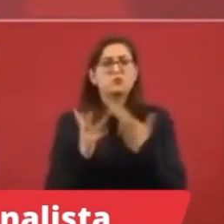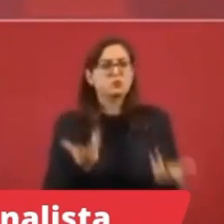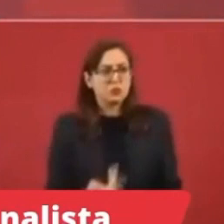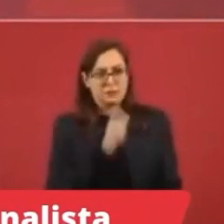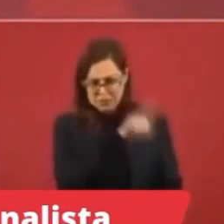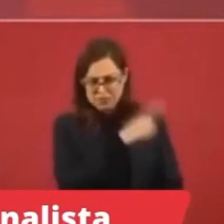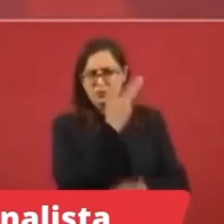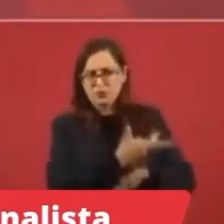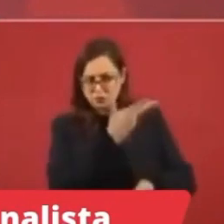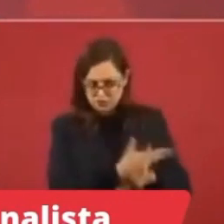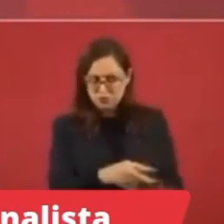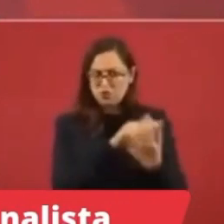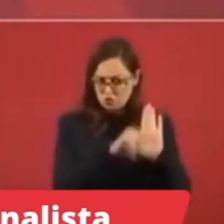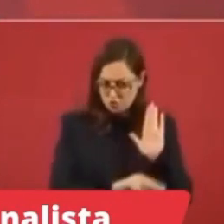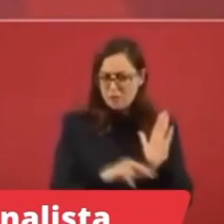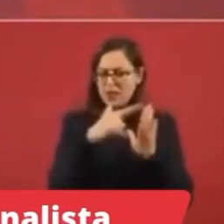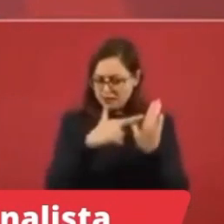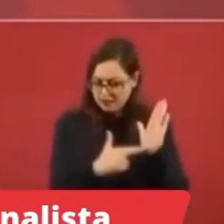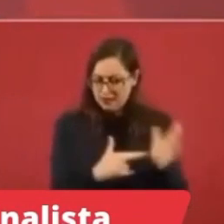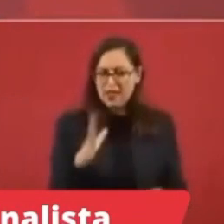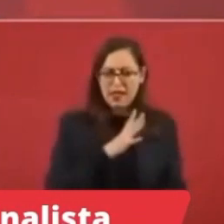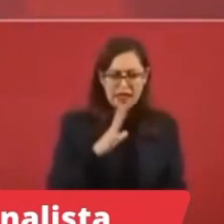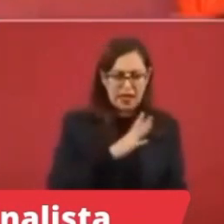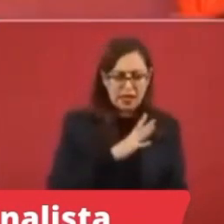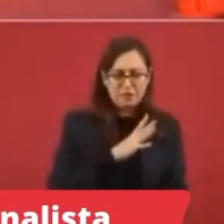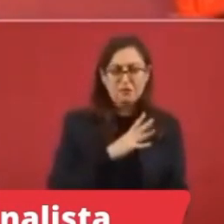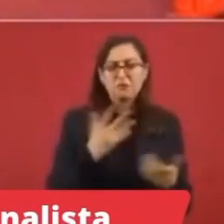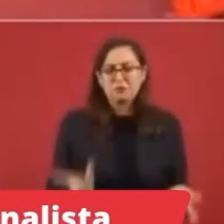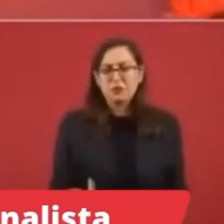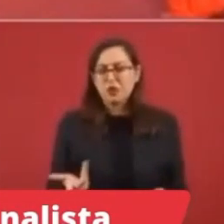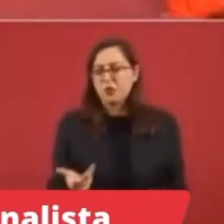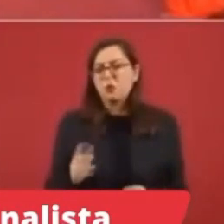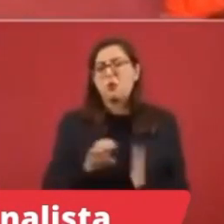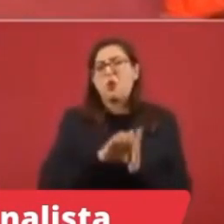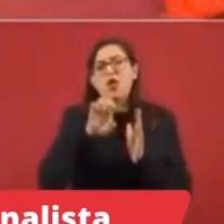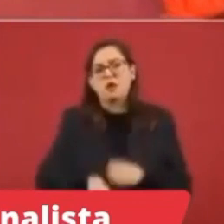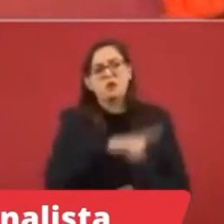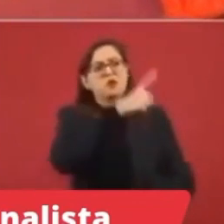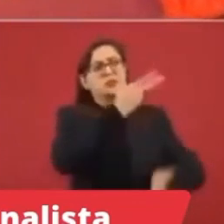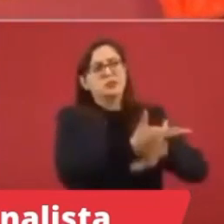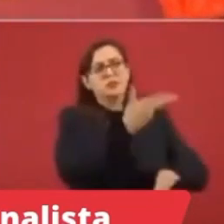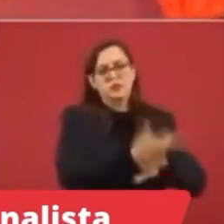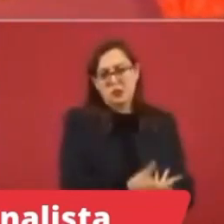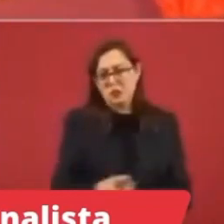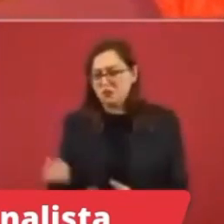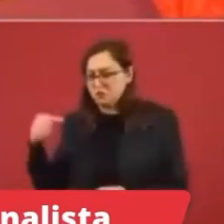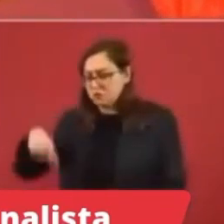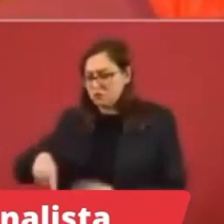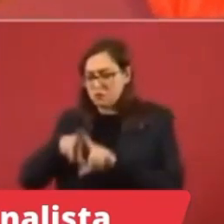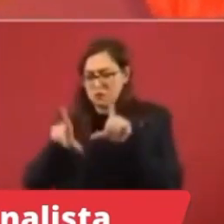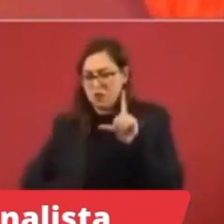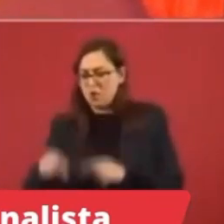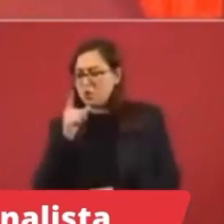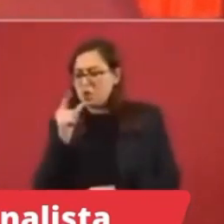estamos tratando tú y yo, Vicente. Pues yo veo que las problemáticas, los problemas de la